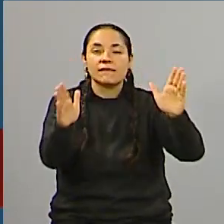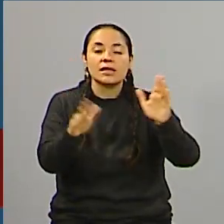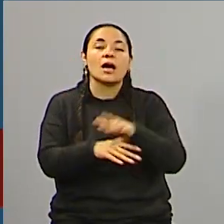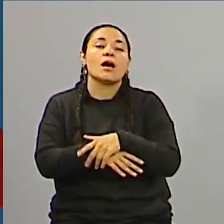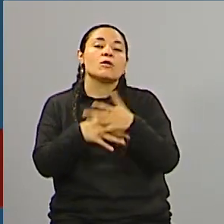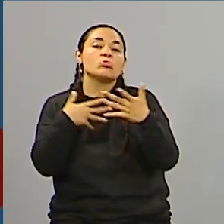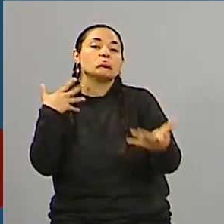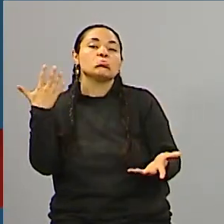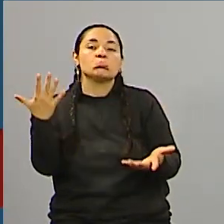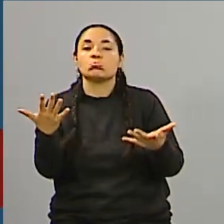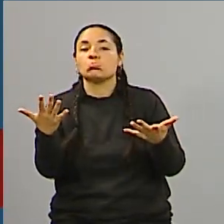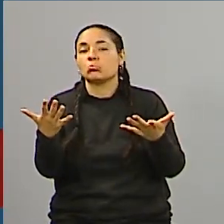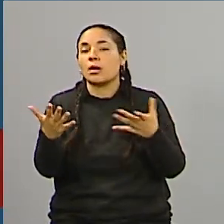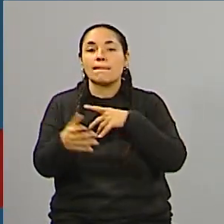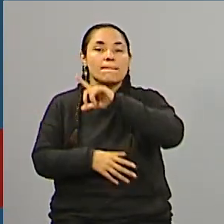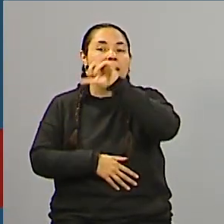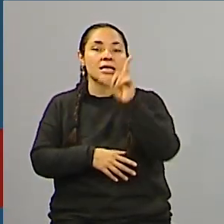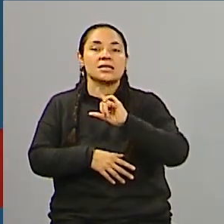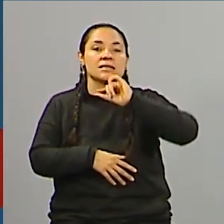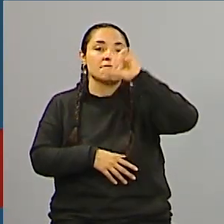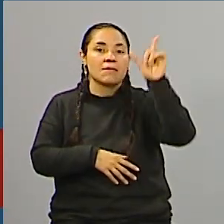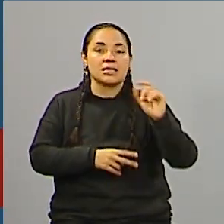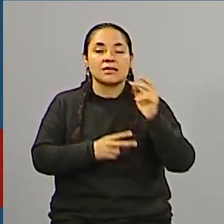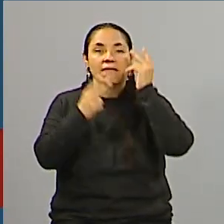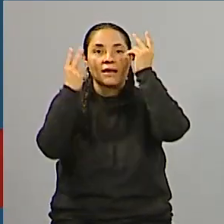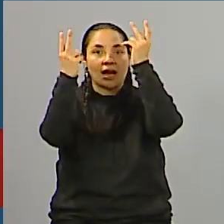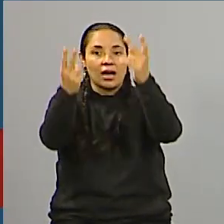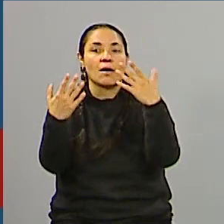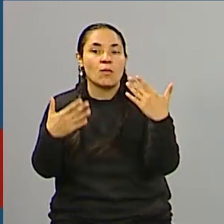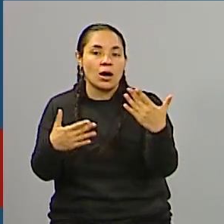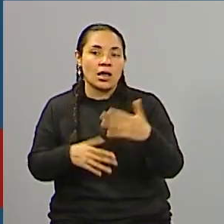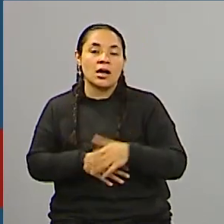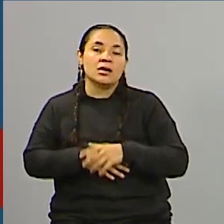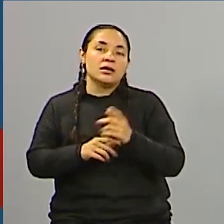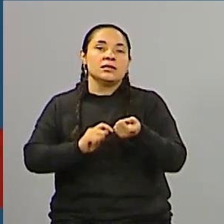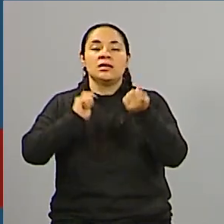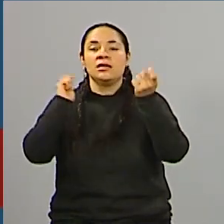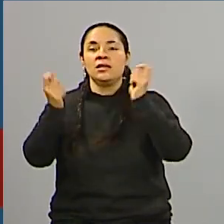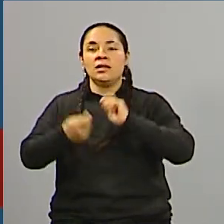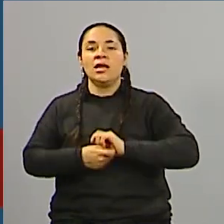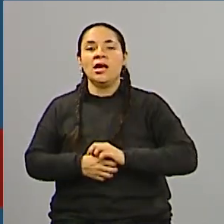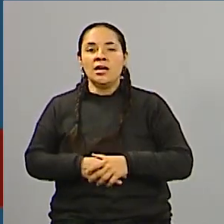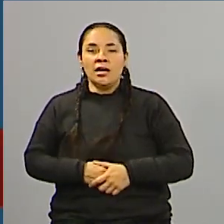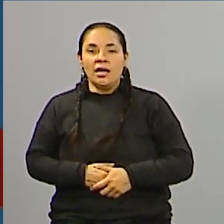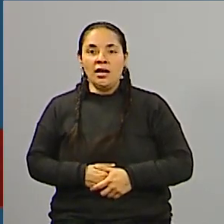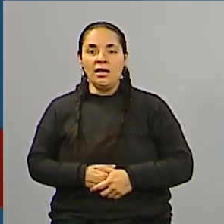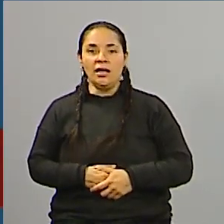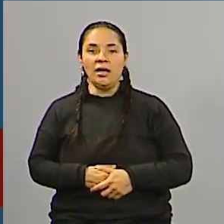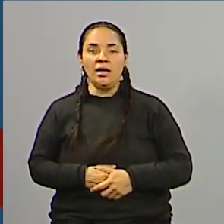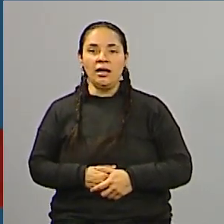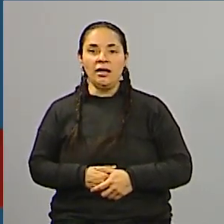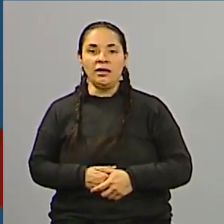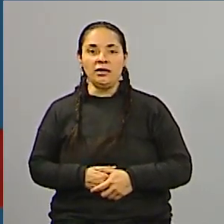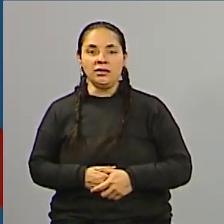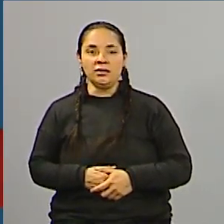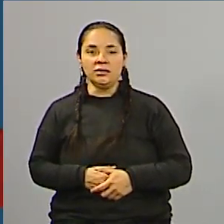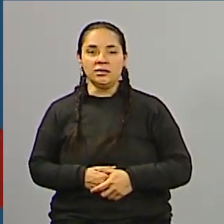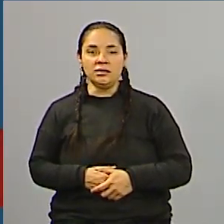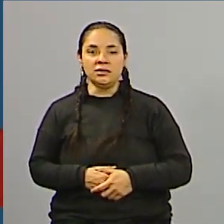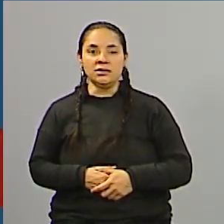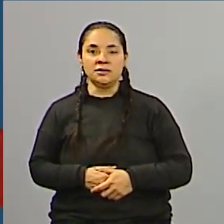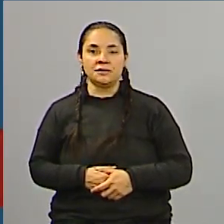permanente tarea de inteligencia. Para saber, se sabe dónde se delinque, se sabe dónde se vende droga, se sabe muchas cuestiones que se